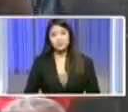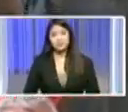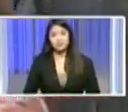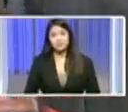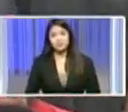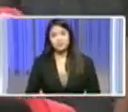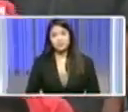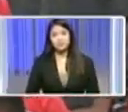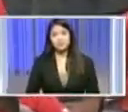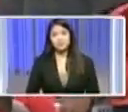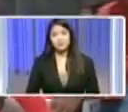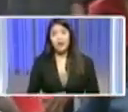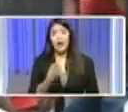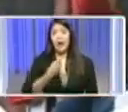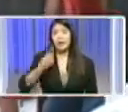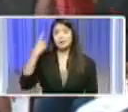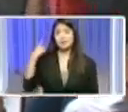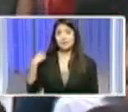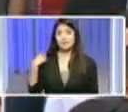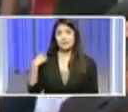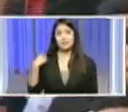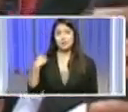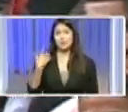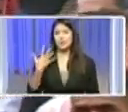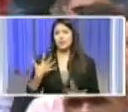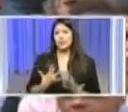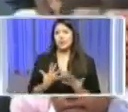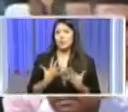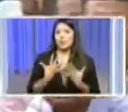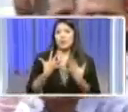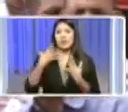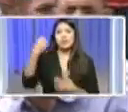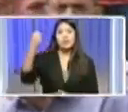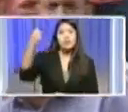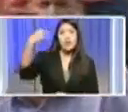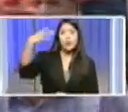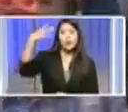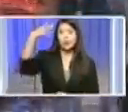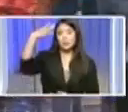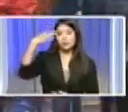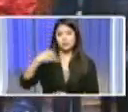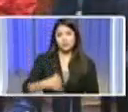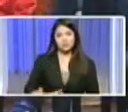Fue un día ayer lleno de inspiración, de luz.